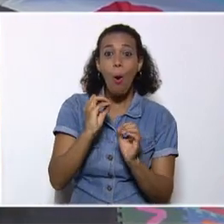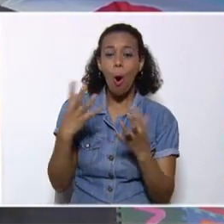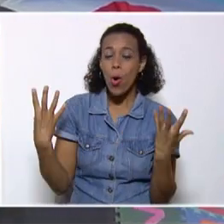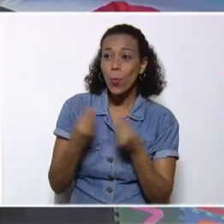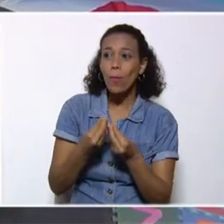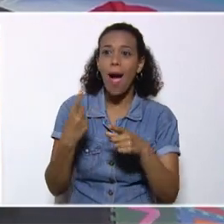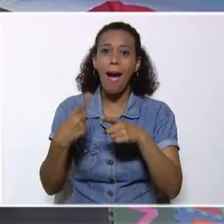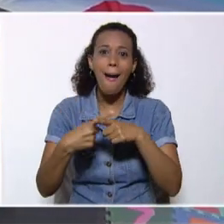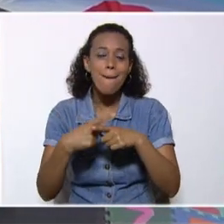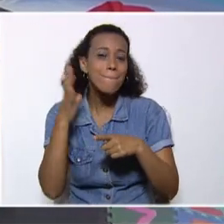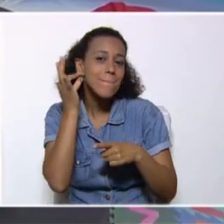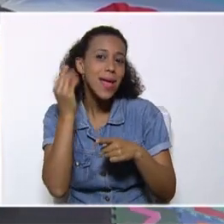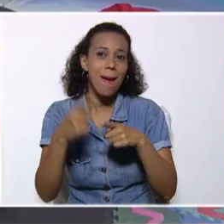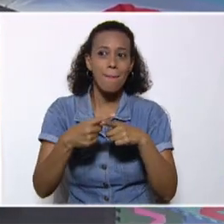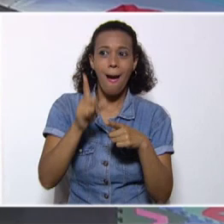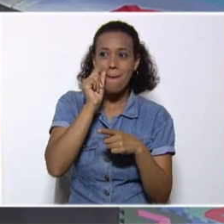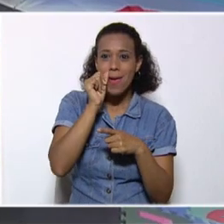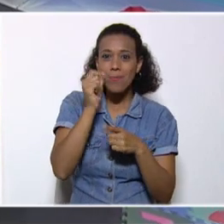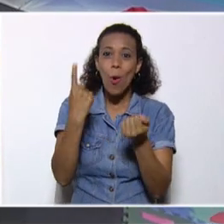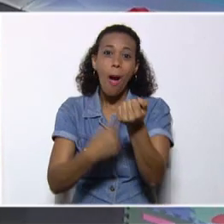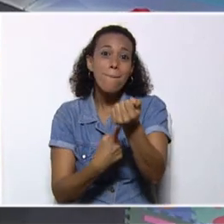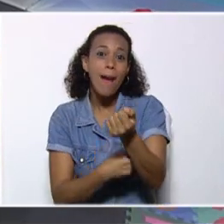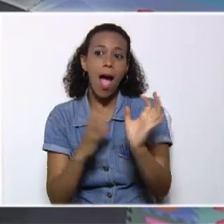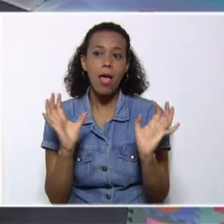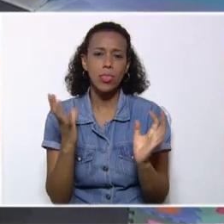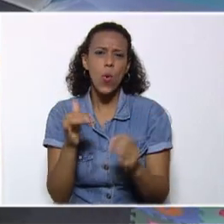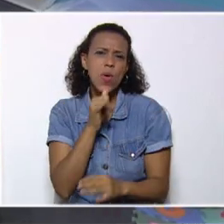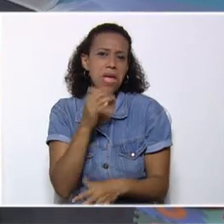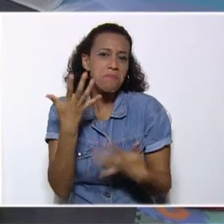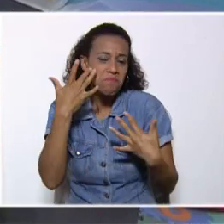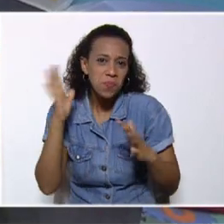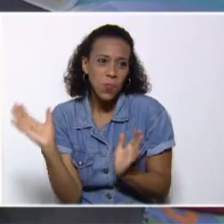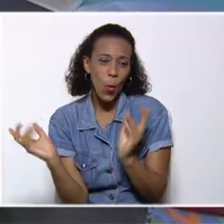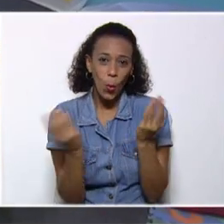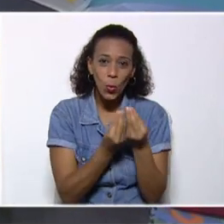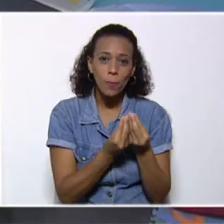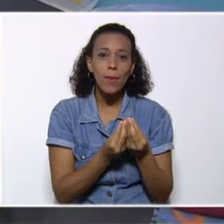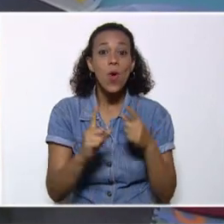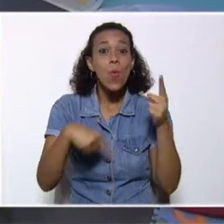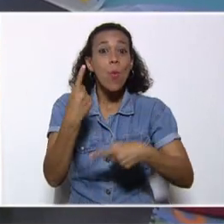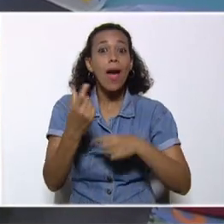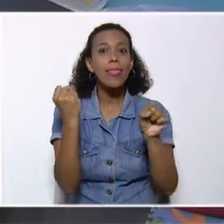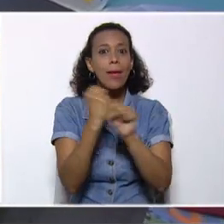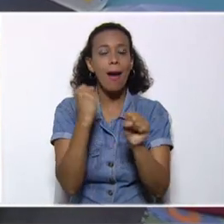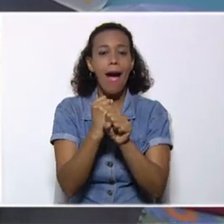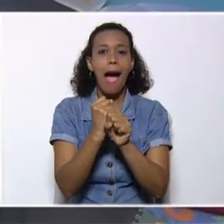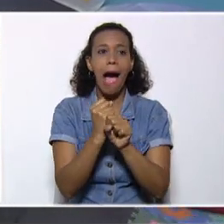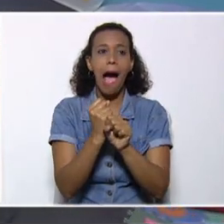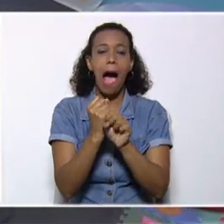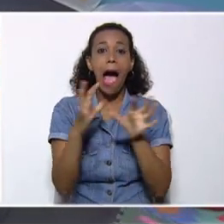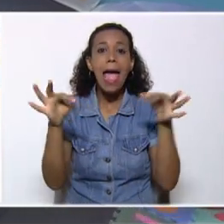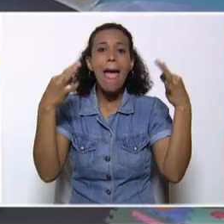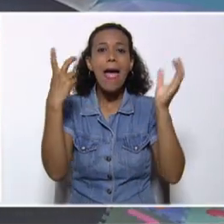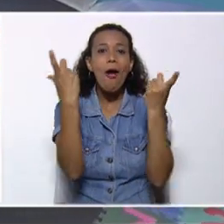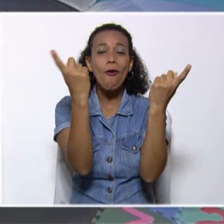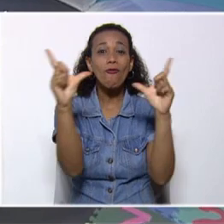que lo acompañe en ese día. Luego vamos a trabajar con unas láminas.